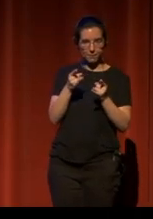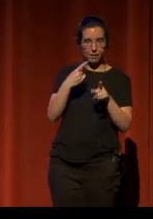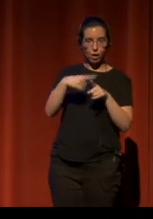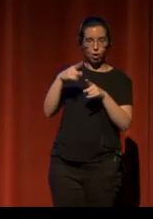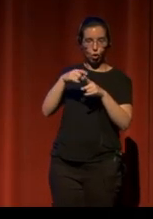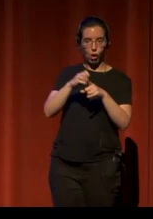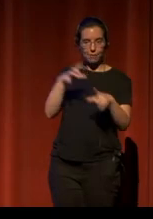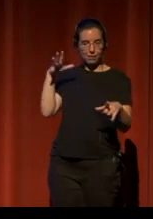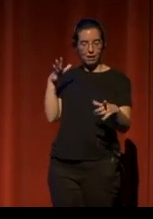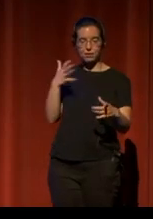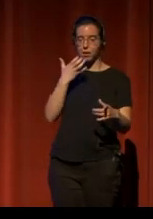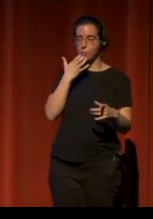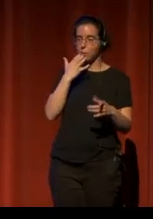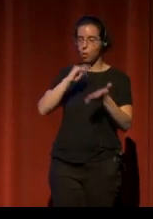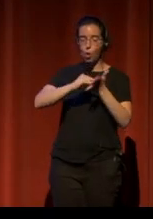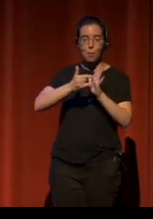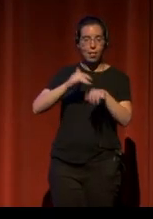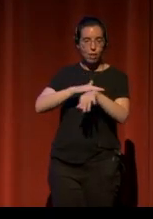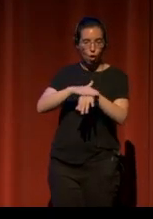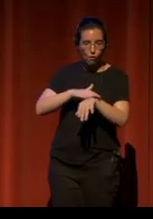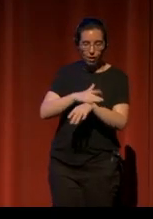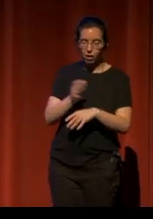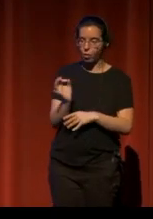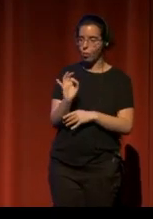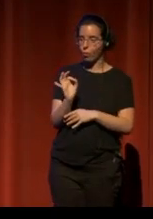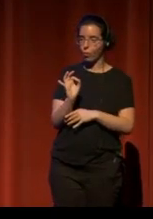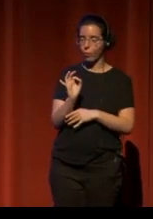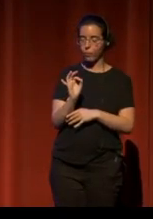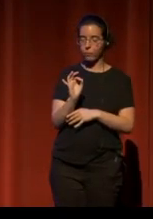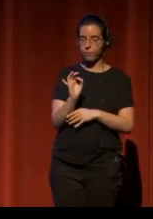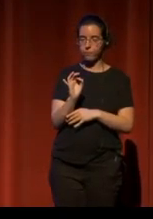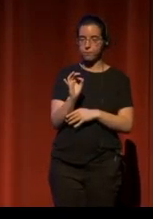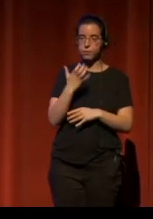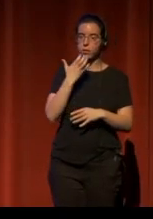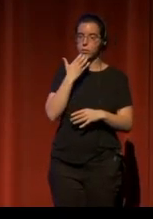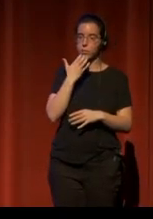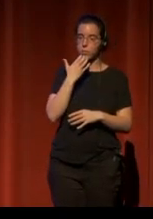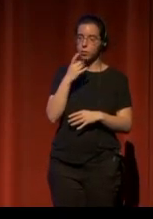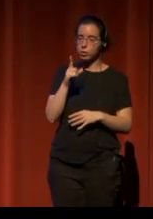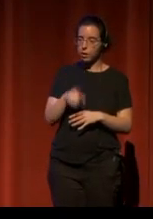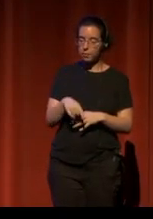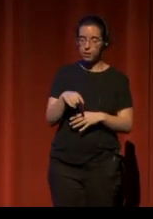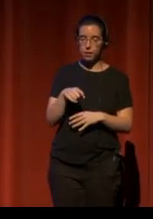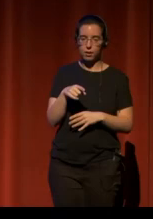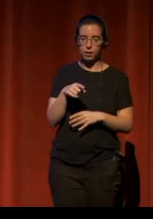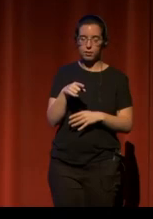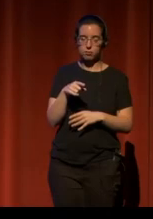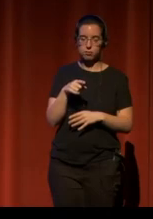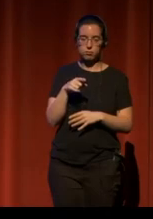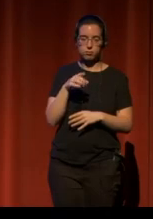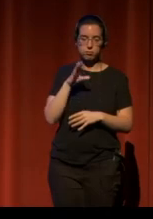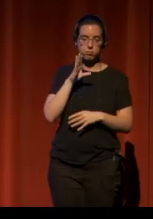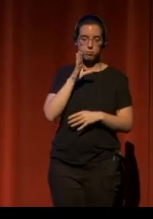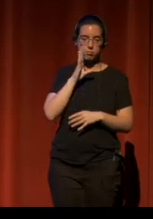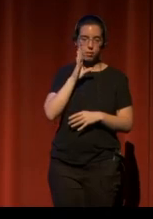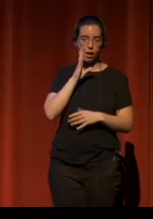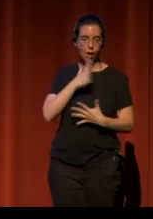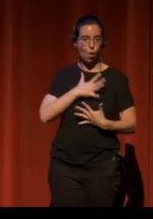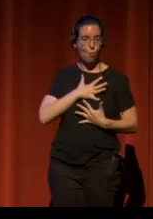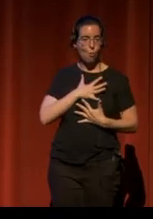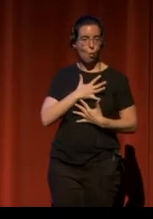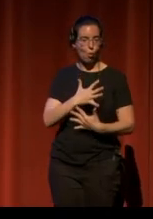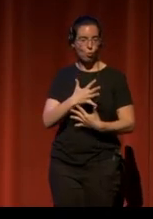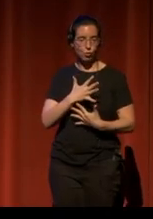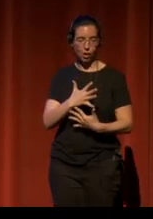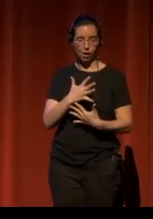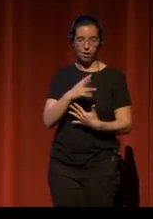ejemplo un plan de gobierno o de eh todo ese valor que se produce en el voluntariado y